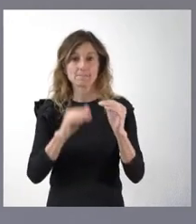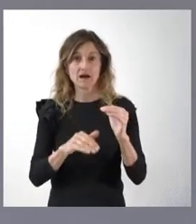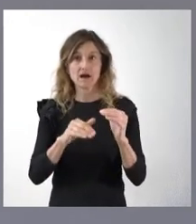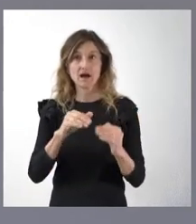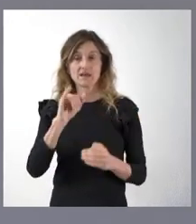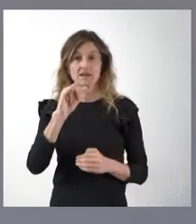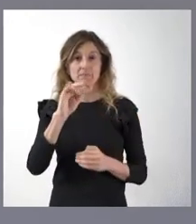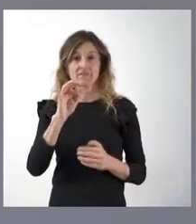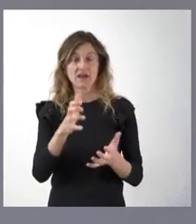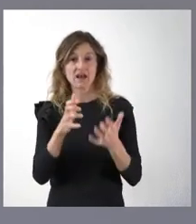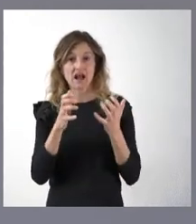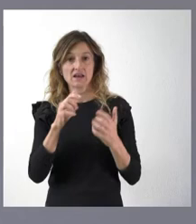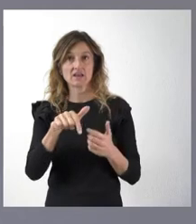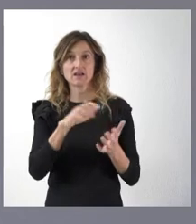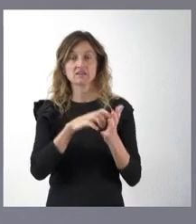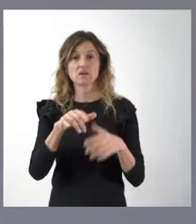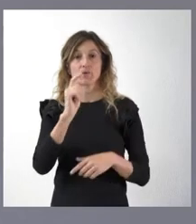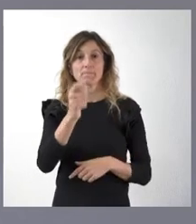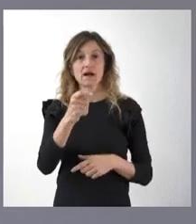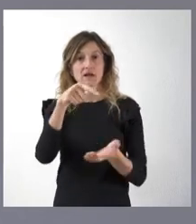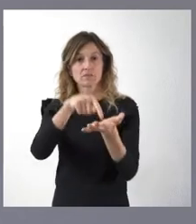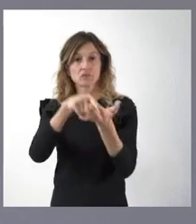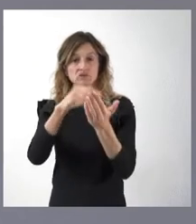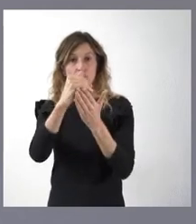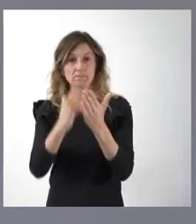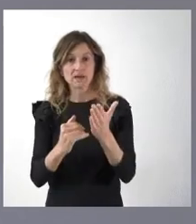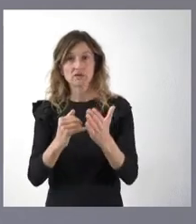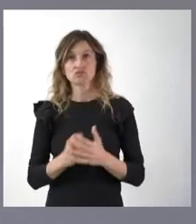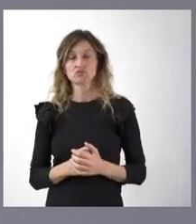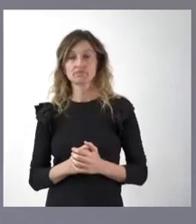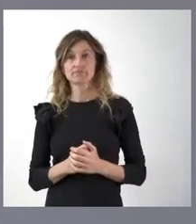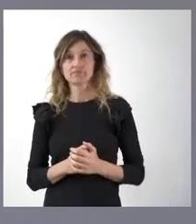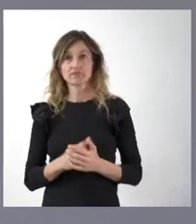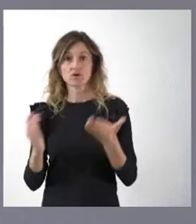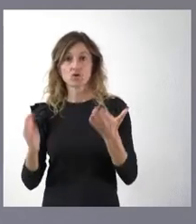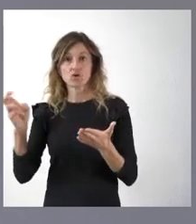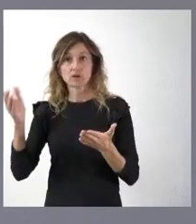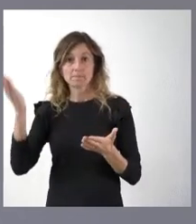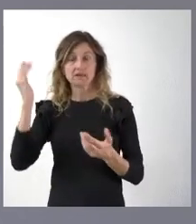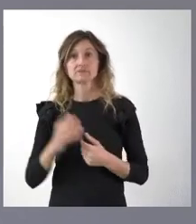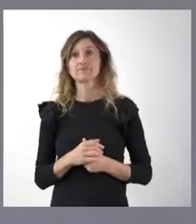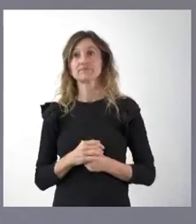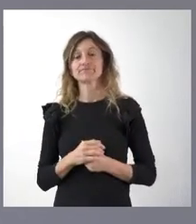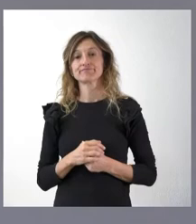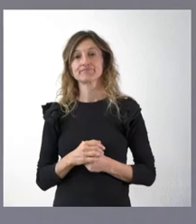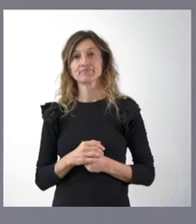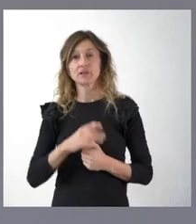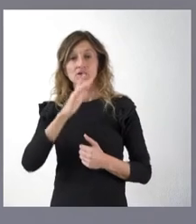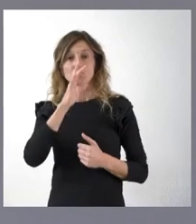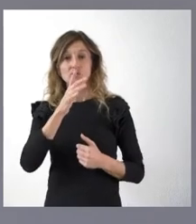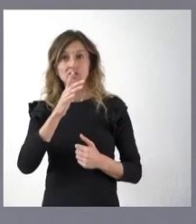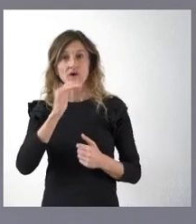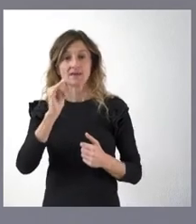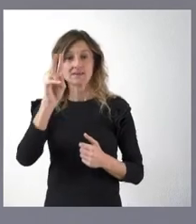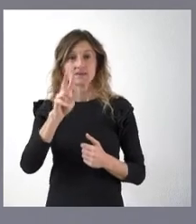van a salir ganando en Castilla y león porque van a pagar menos impuestos sobre la renta de las personas físicas con otras comunidades autónomas tan es así que tenemos el segundo